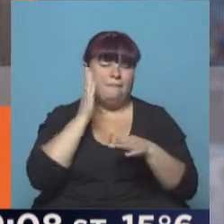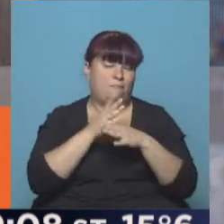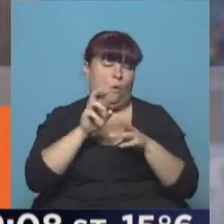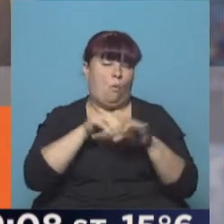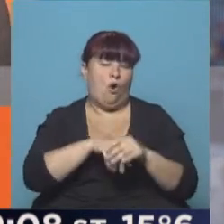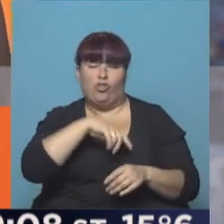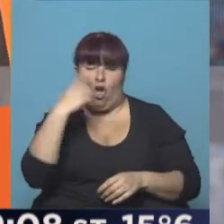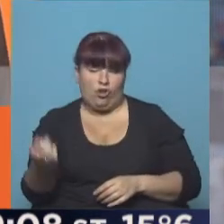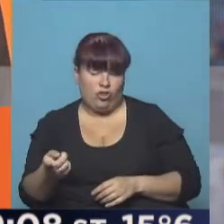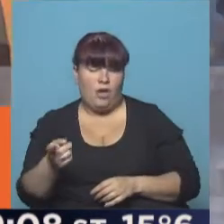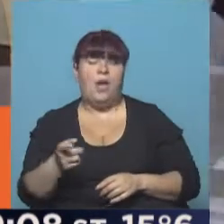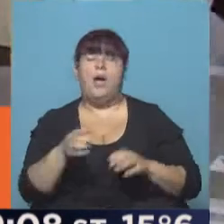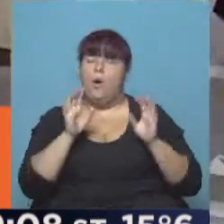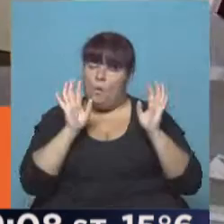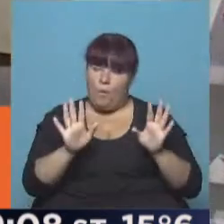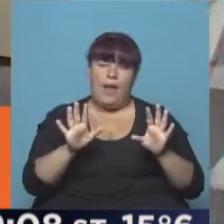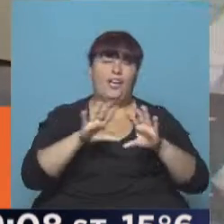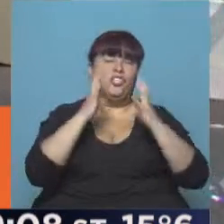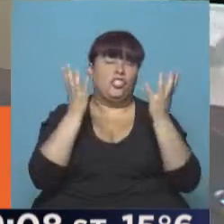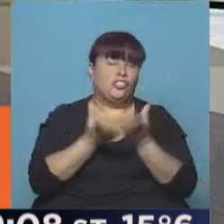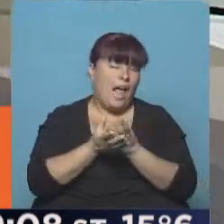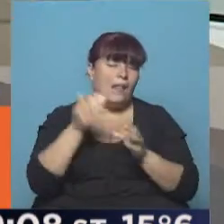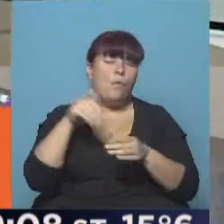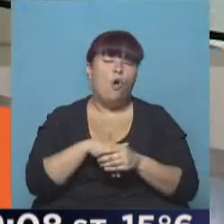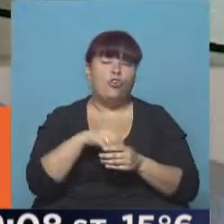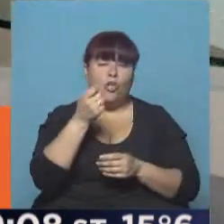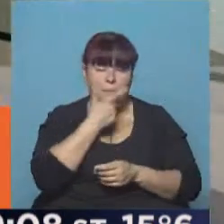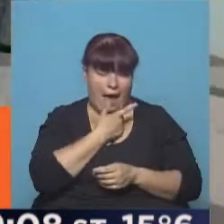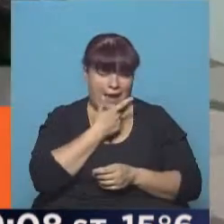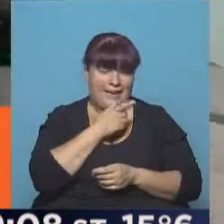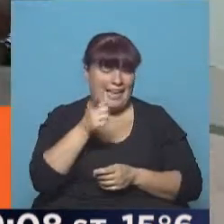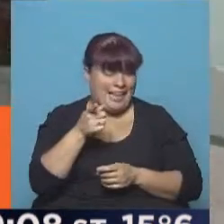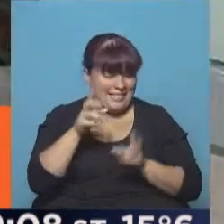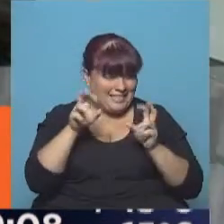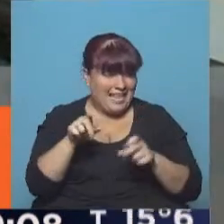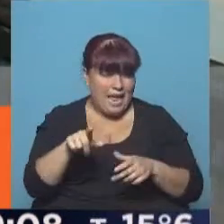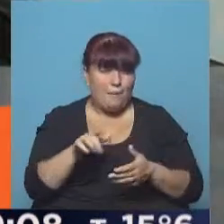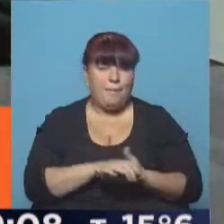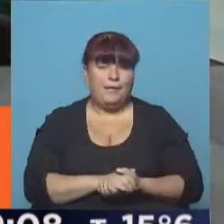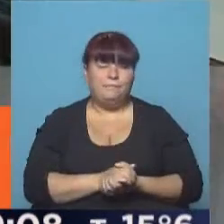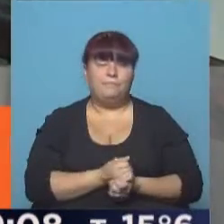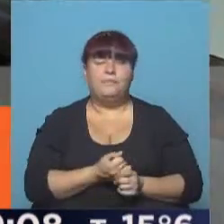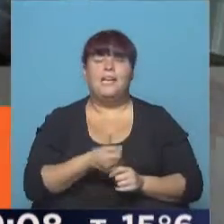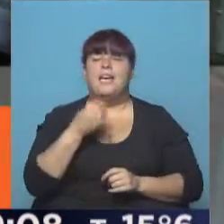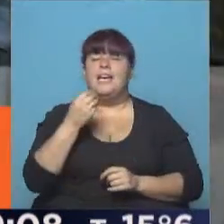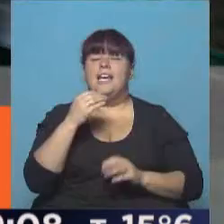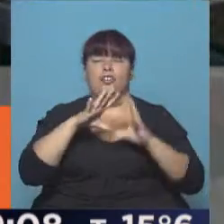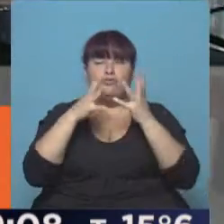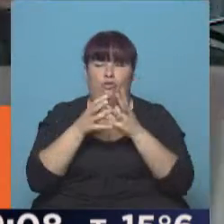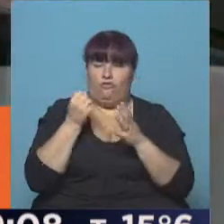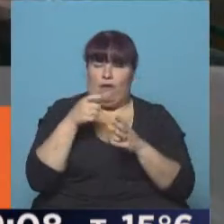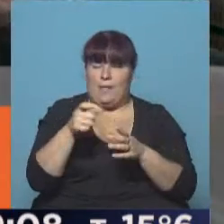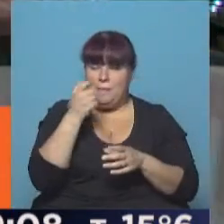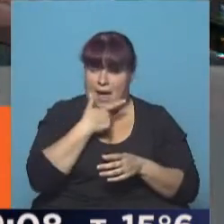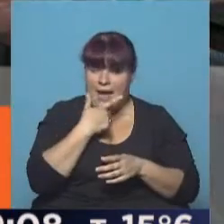a otro candidato. Bueno, en realidad el componente del voto de Macri, en ese sentido, en lo que es el núcleo duro propio de